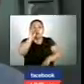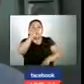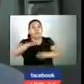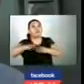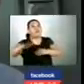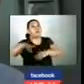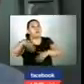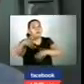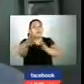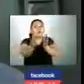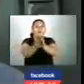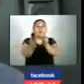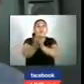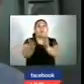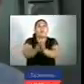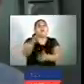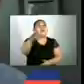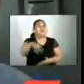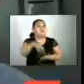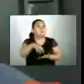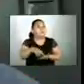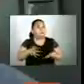que va a tener en el pueblo estadounidense